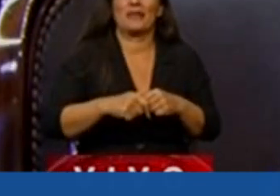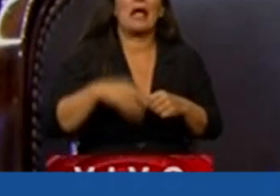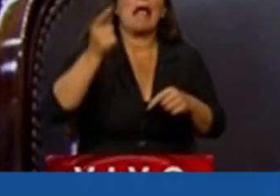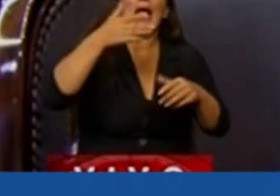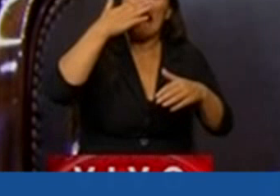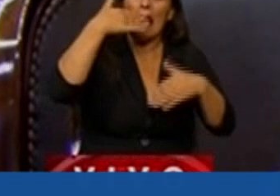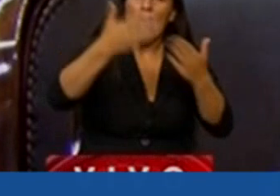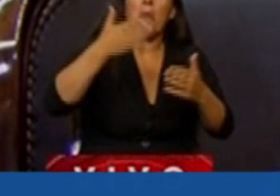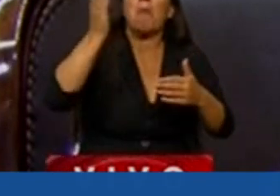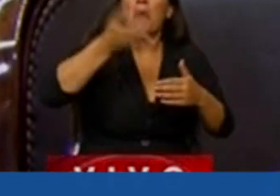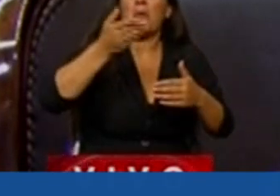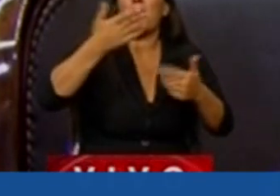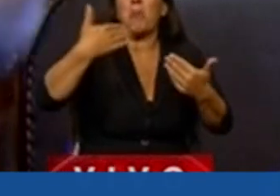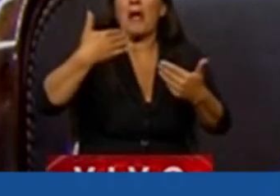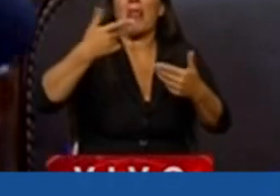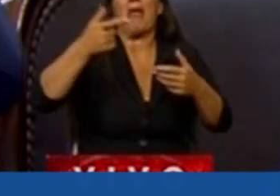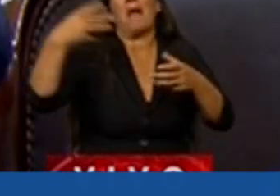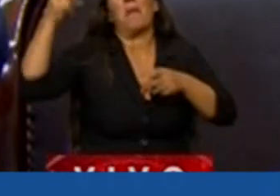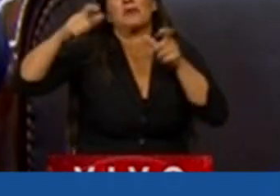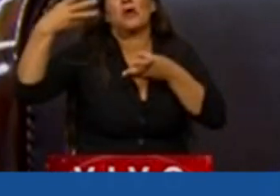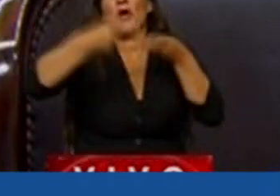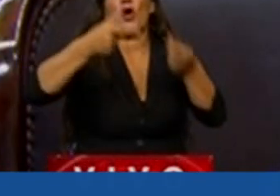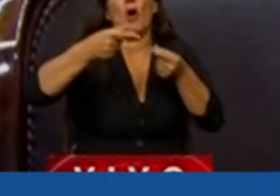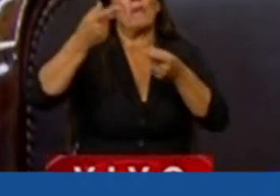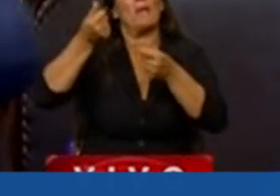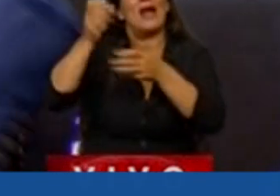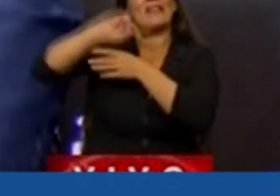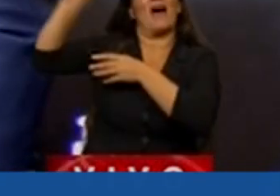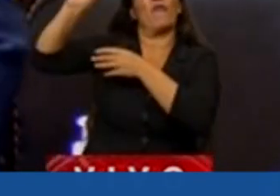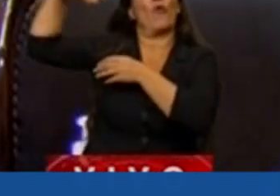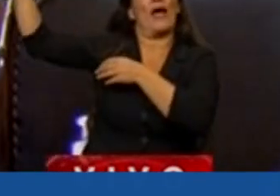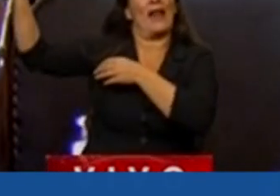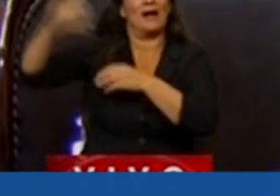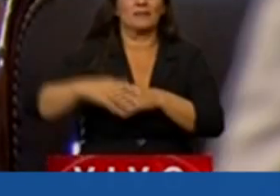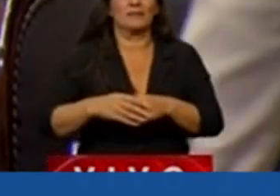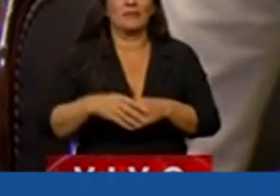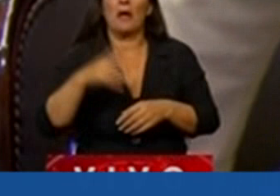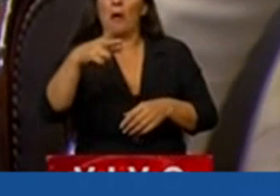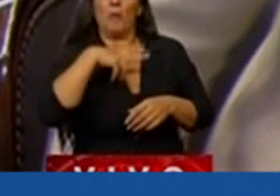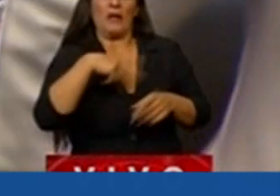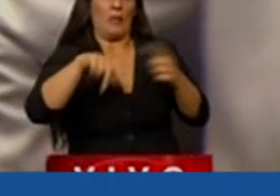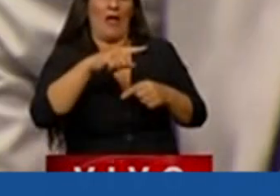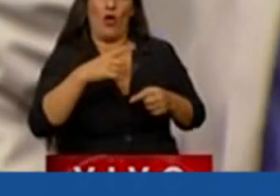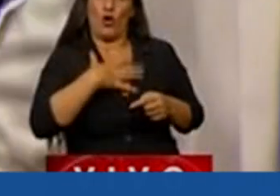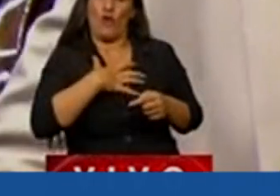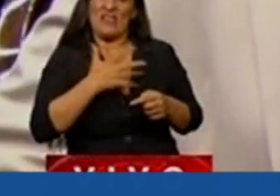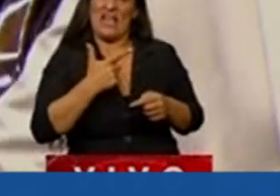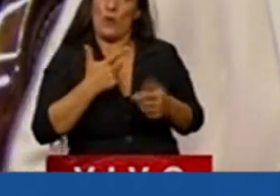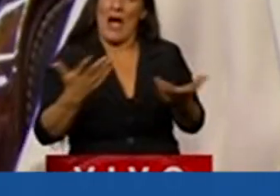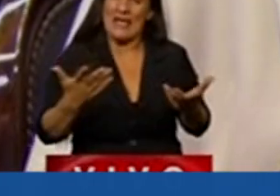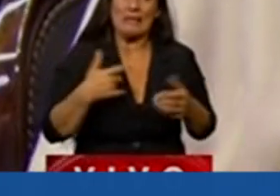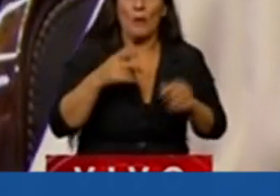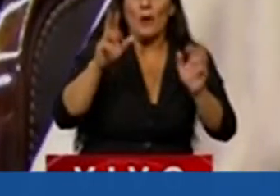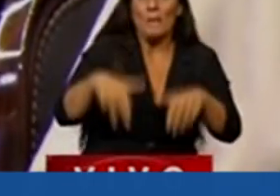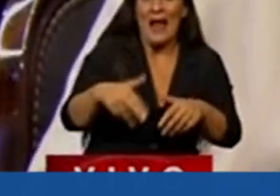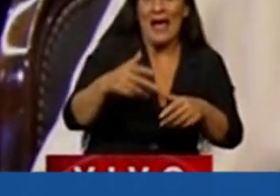cuenta de capital para abrir la fuga. Cuando perdieron la confianza de los mercados privados, en lugar de reestructurar la deuda, que fue lo que hizo